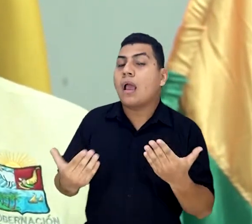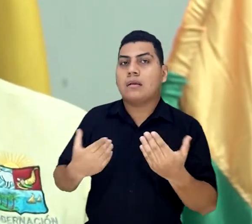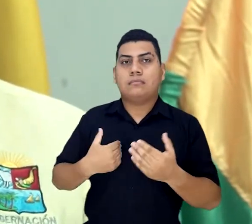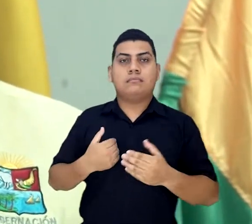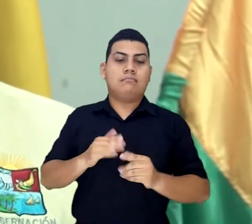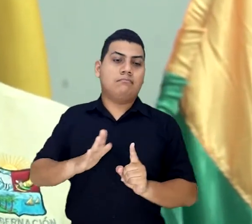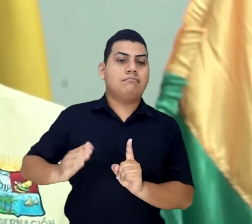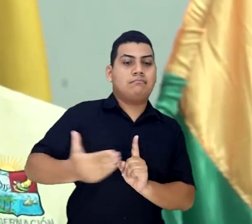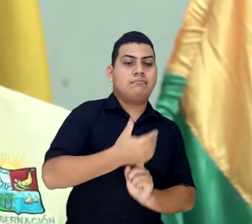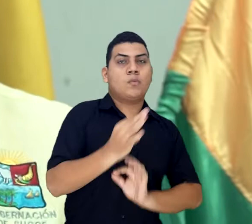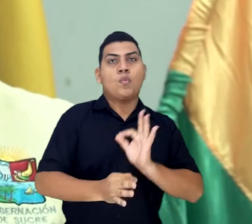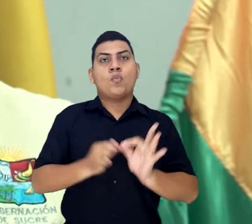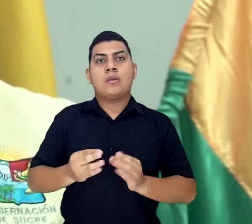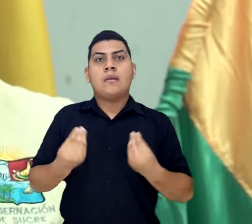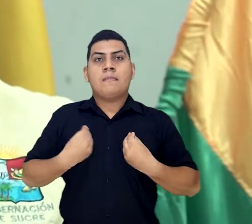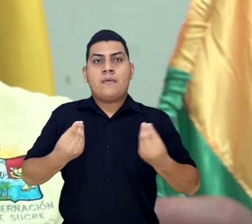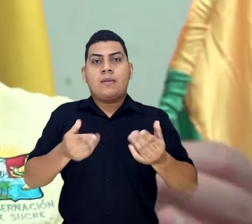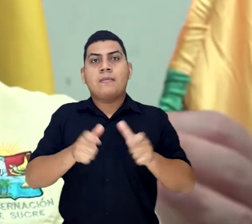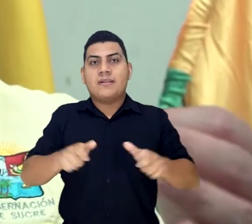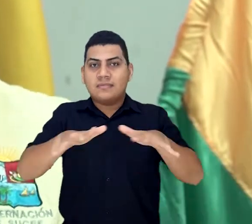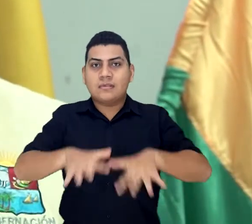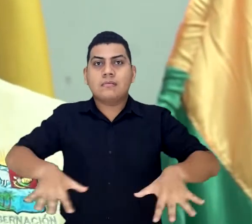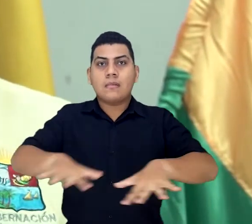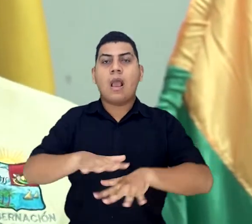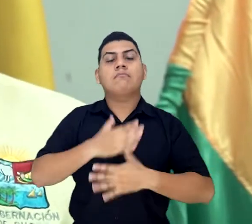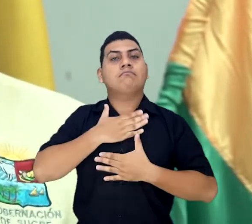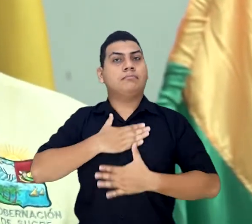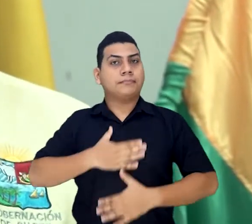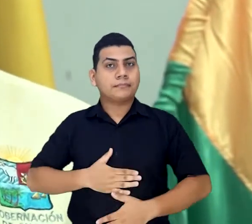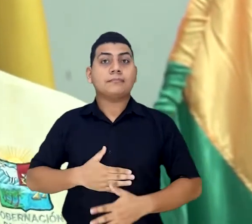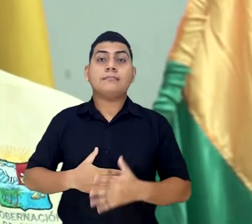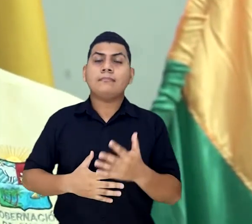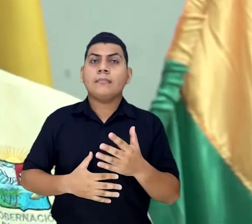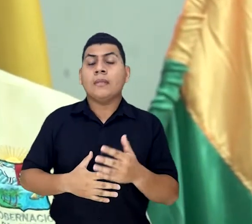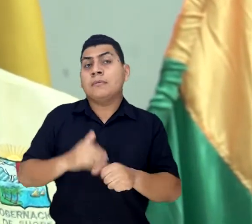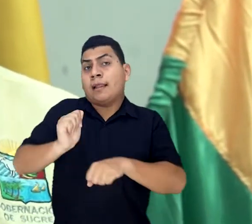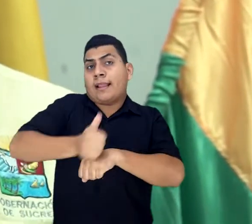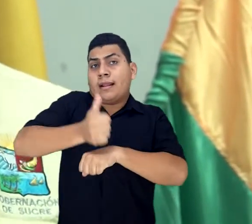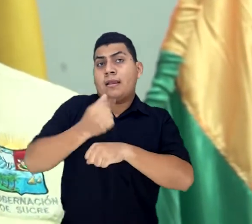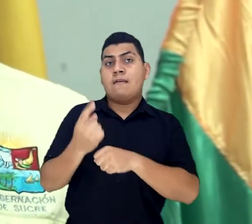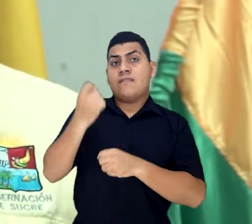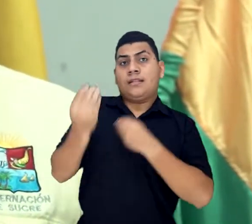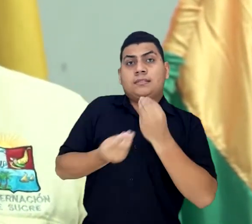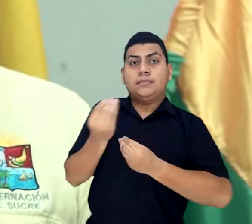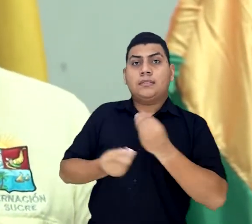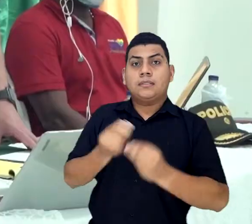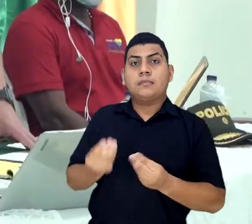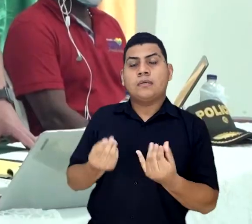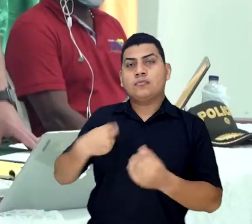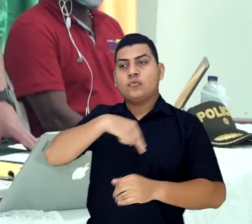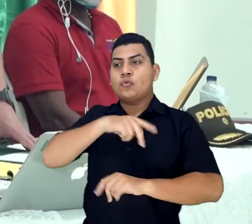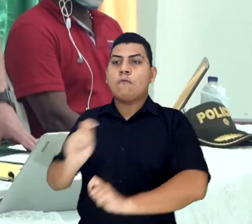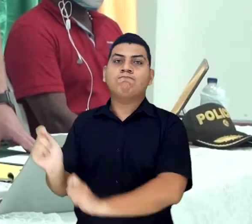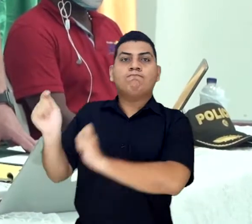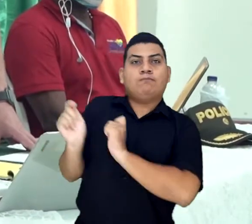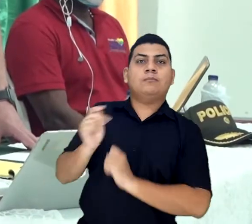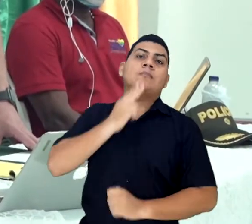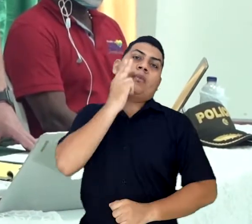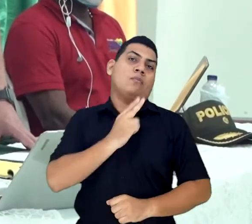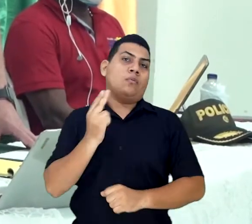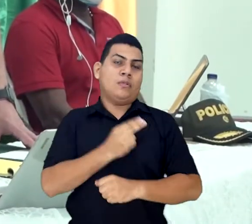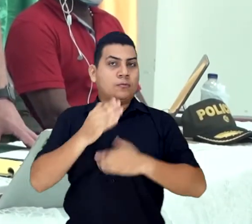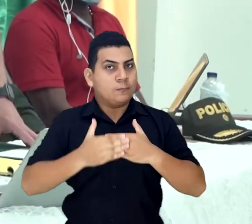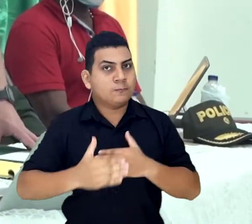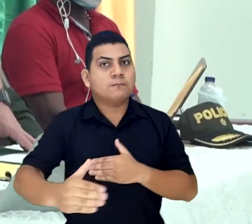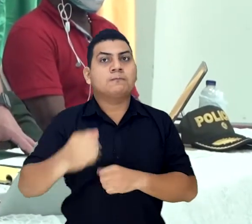resultados de seguridad y convivencia, pero todavía faltan tareas por hacer y con esas tareas nos quedamos en este Consejo de Seguridad. El mandatario de los